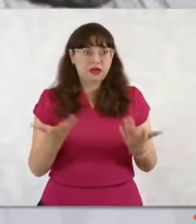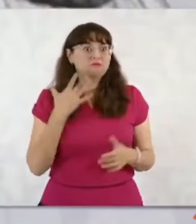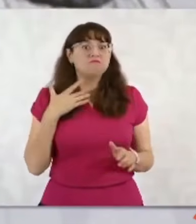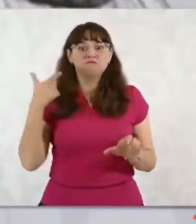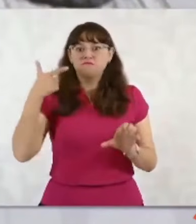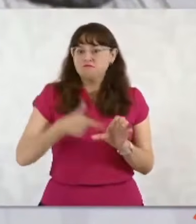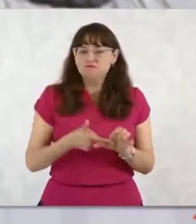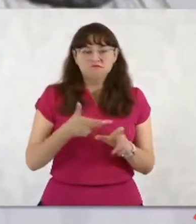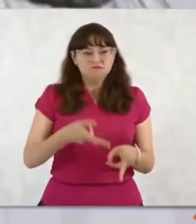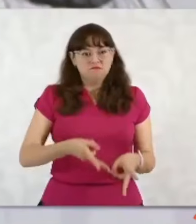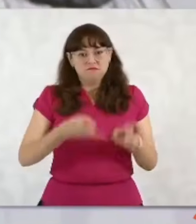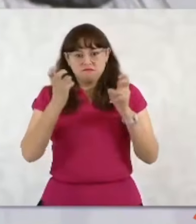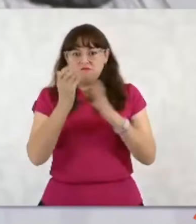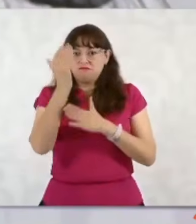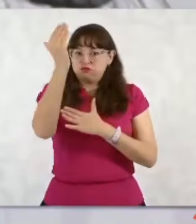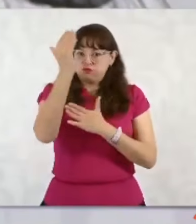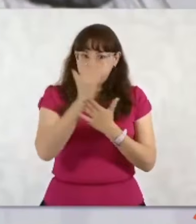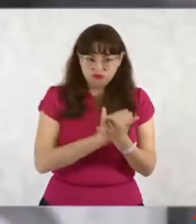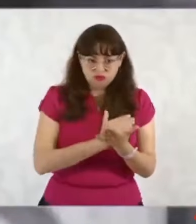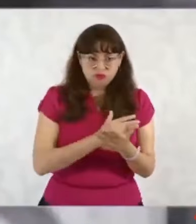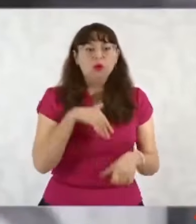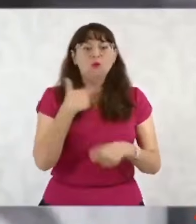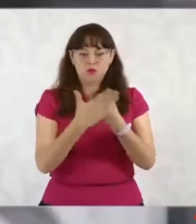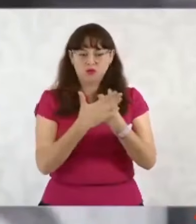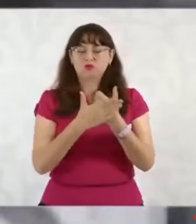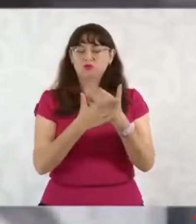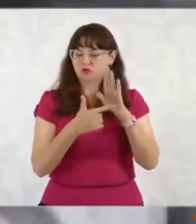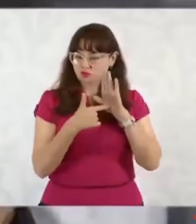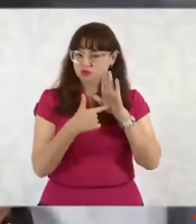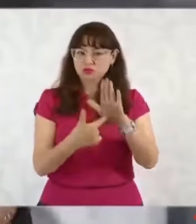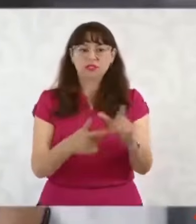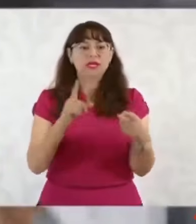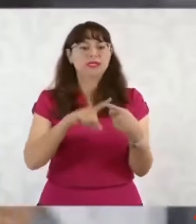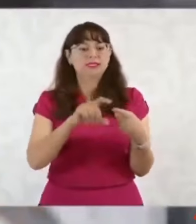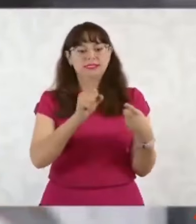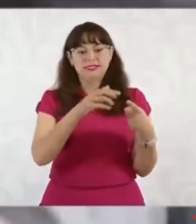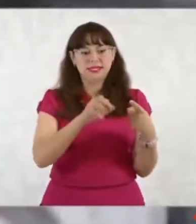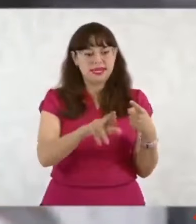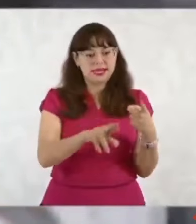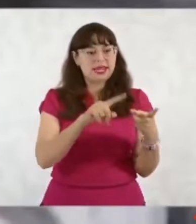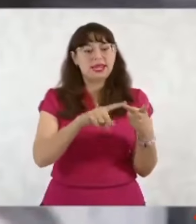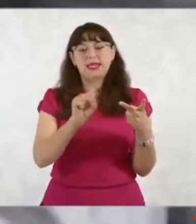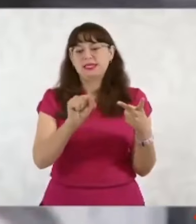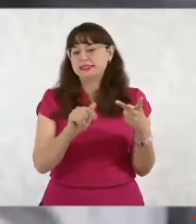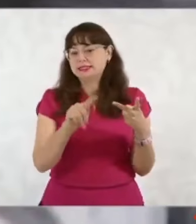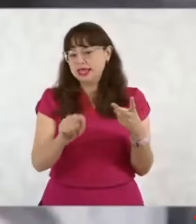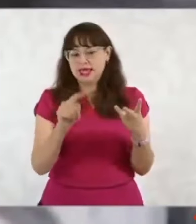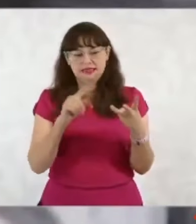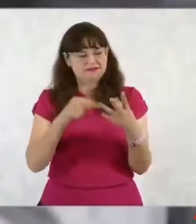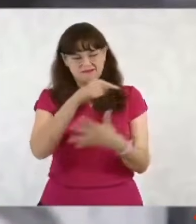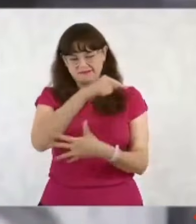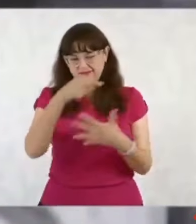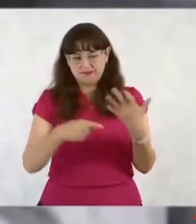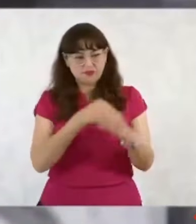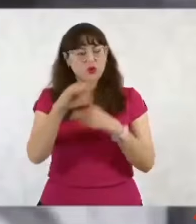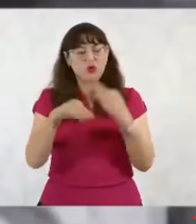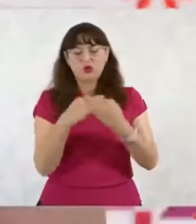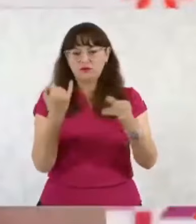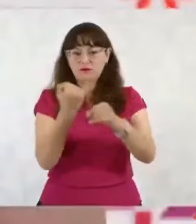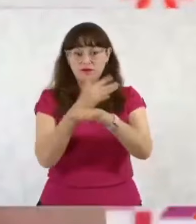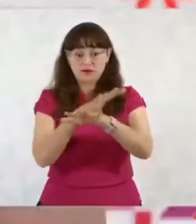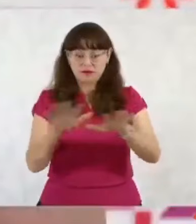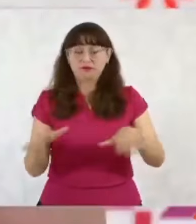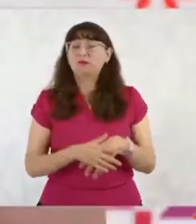SAT, todo, para que aquí se presente perfectamente todo. Pero la cantidad de detenciones que ha habido son muy grandes. Hay